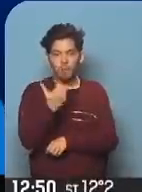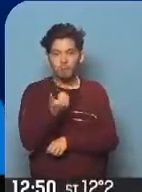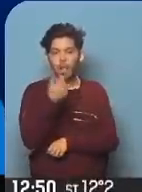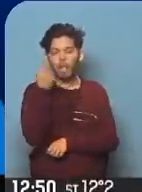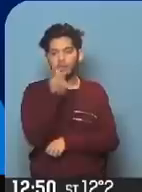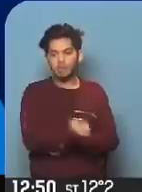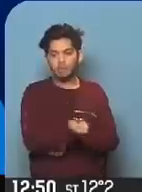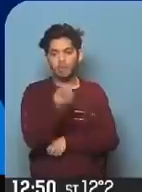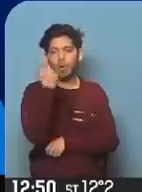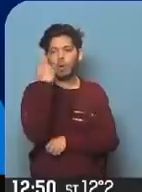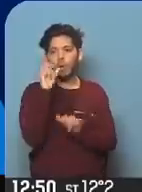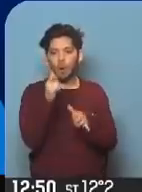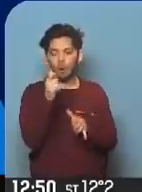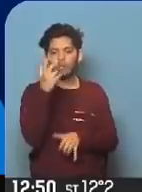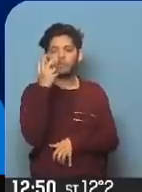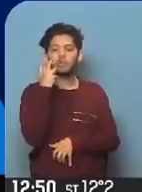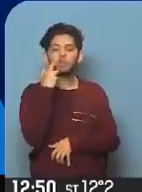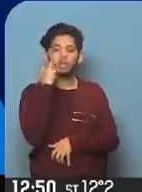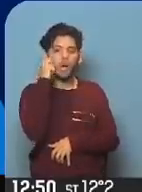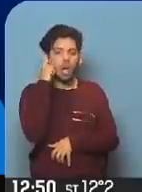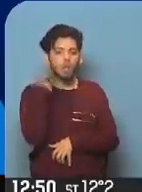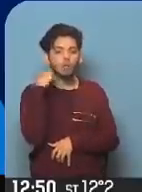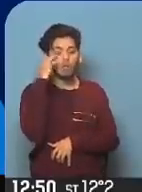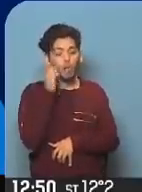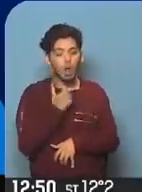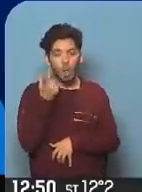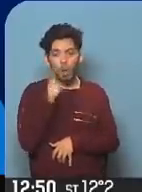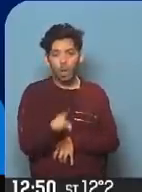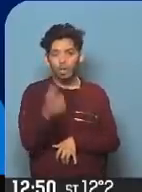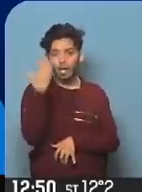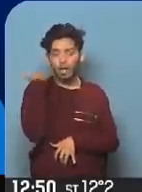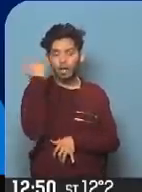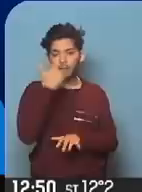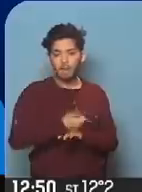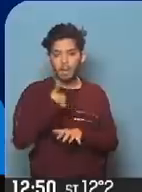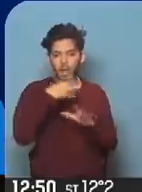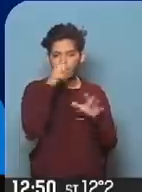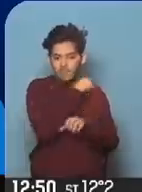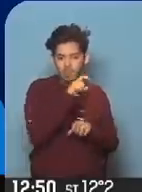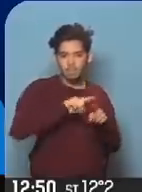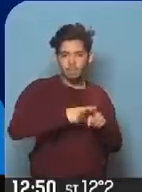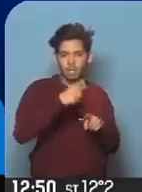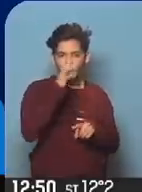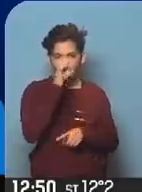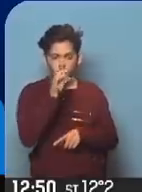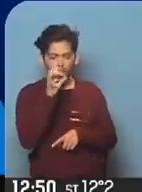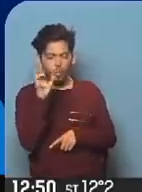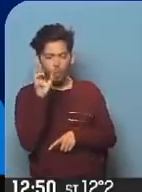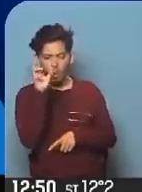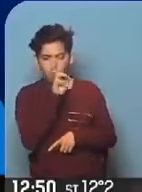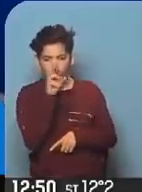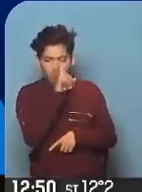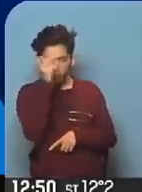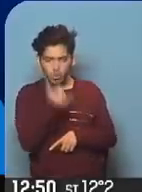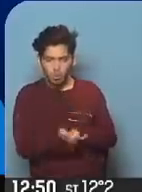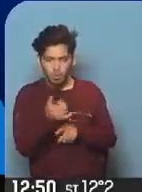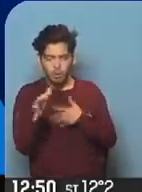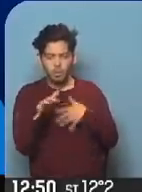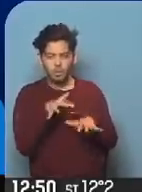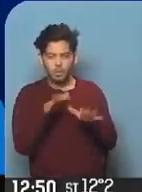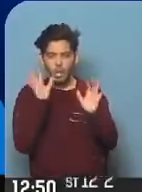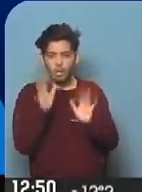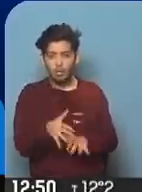asesinado a un joven de 19 años, un soldado, cuando estaba en la clandestinidad política. Dilma nunca cometió ningún tipo de ese tipo de delito. Anda a